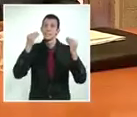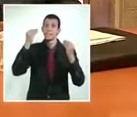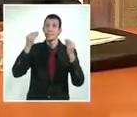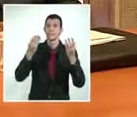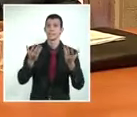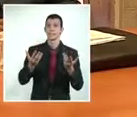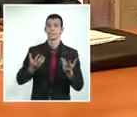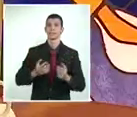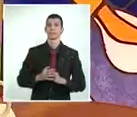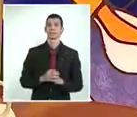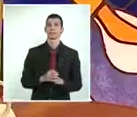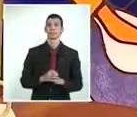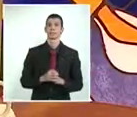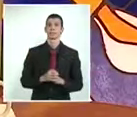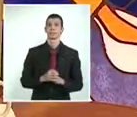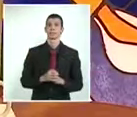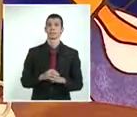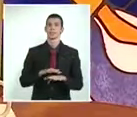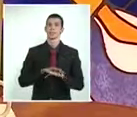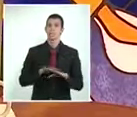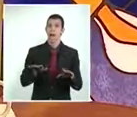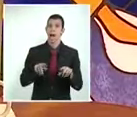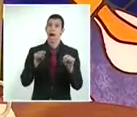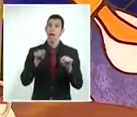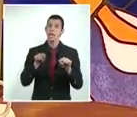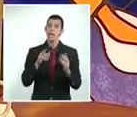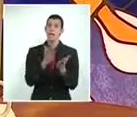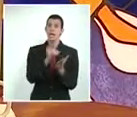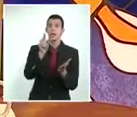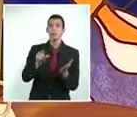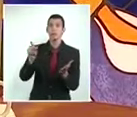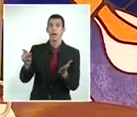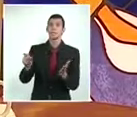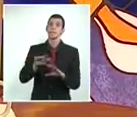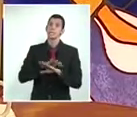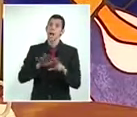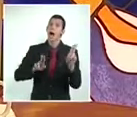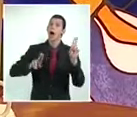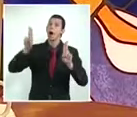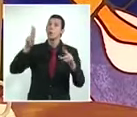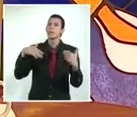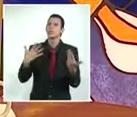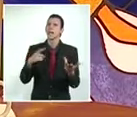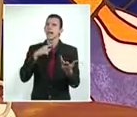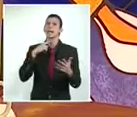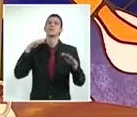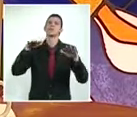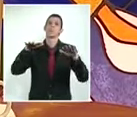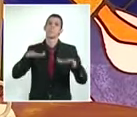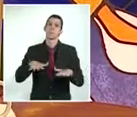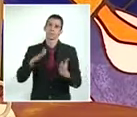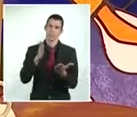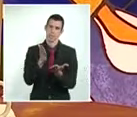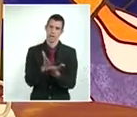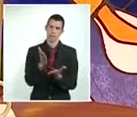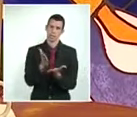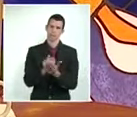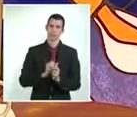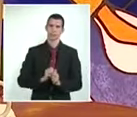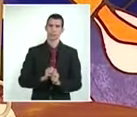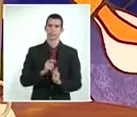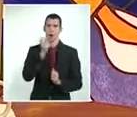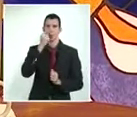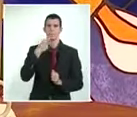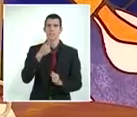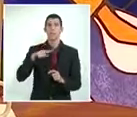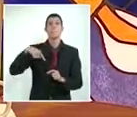varios análisis, se ha tomado la decisión de adelantar la suspensión de las clases. Se está tomando la decisión a partir de mañana